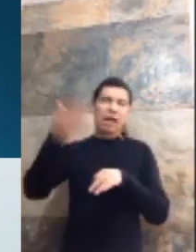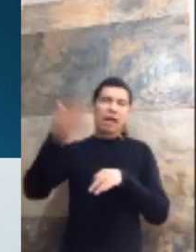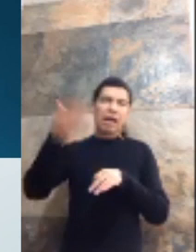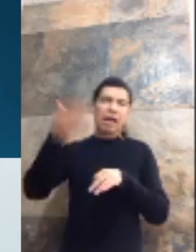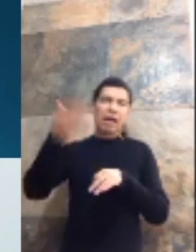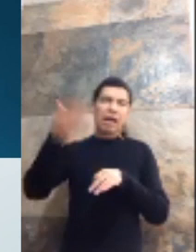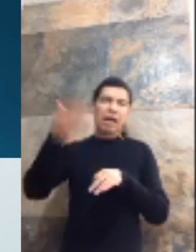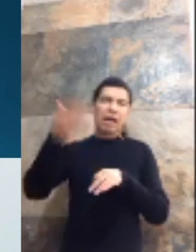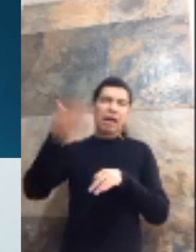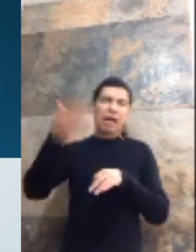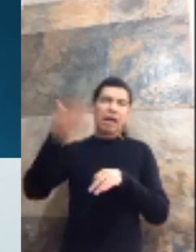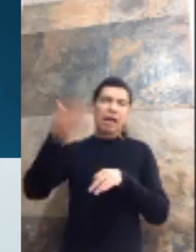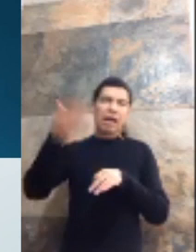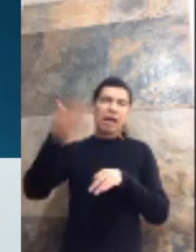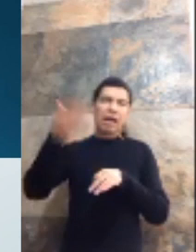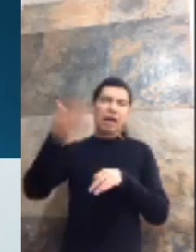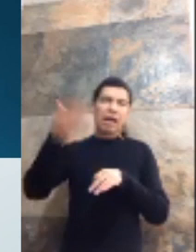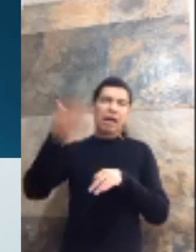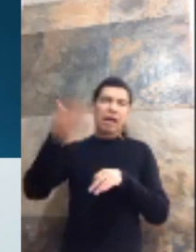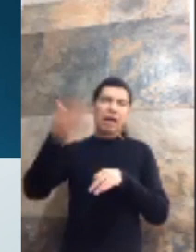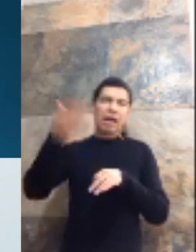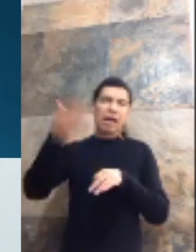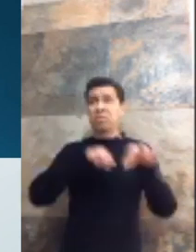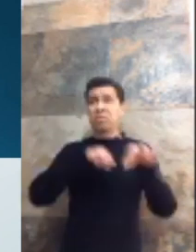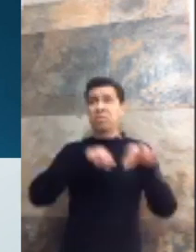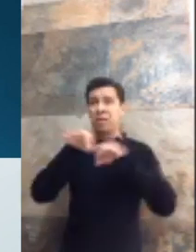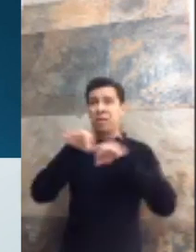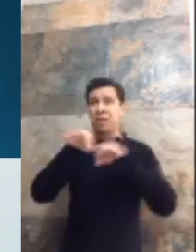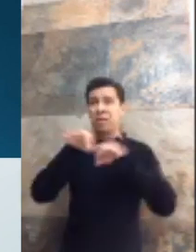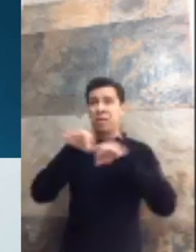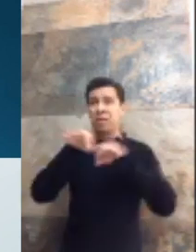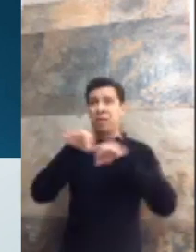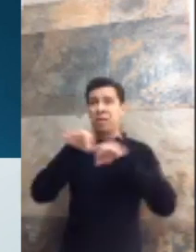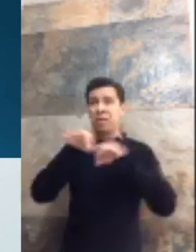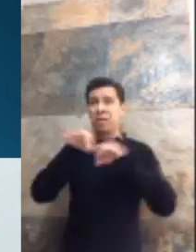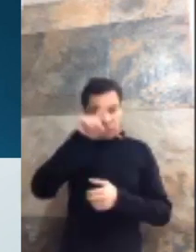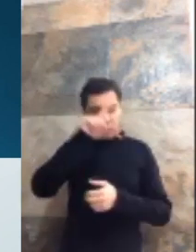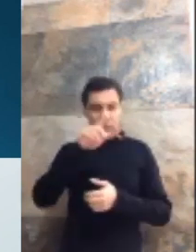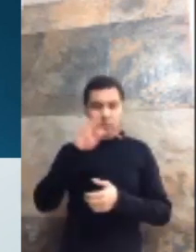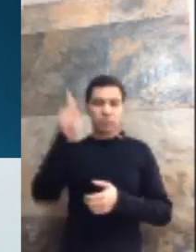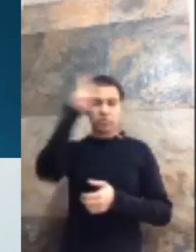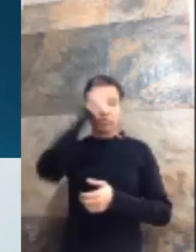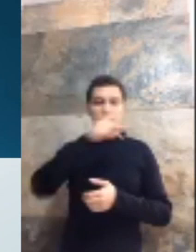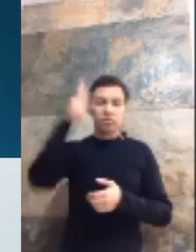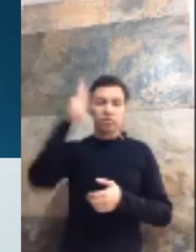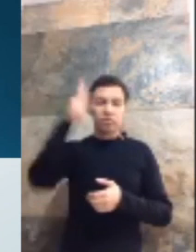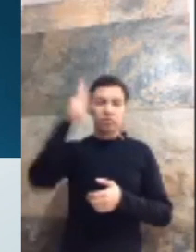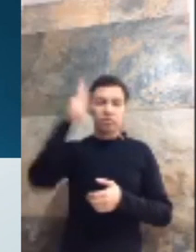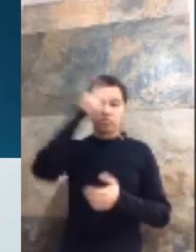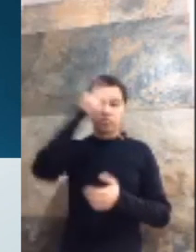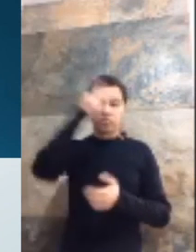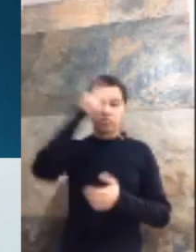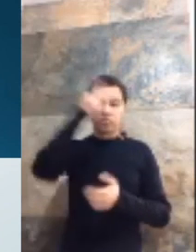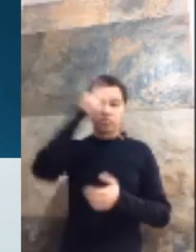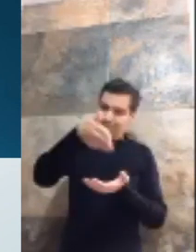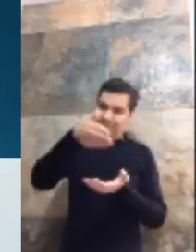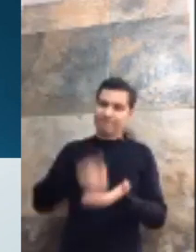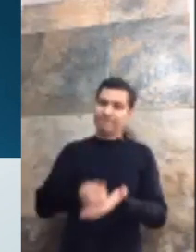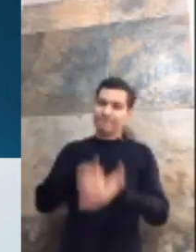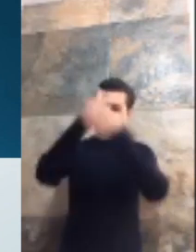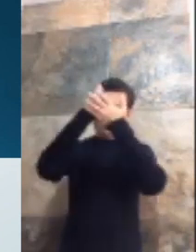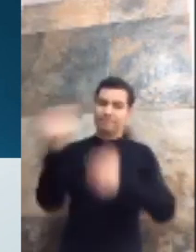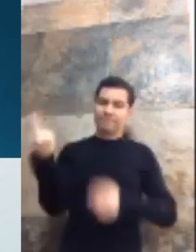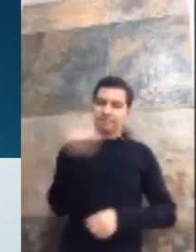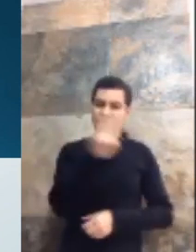adicional, probablemente recurriendo a todas estas fuentes que enlistamos en los últimos cuadros, y van a tener que poner